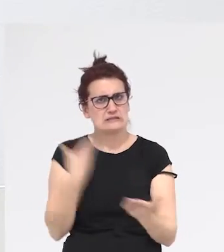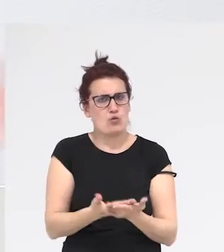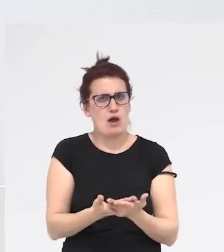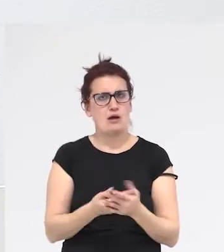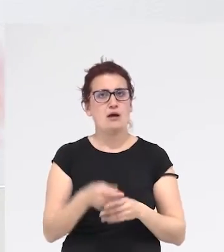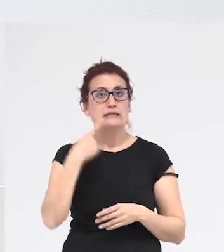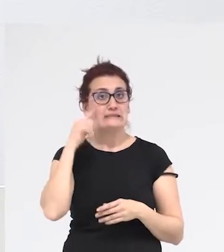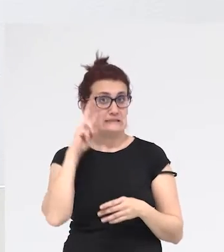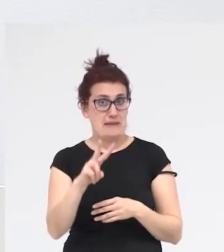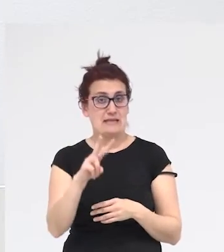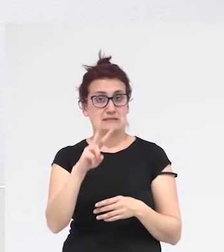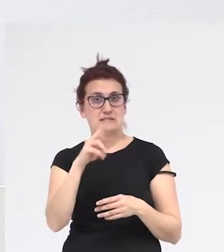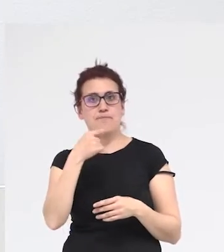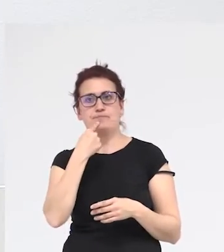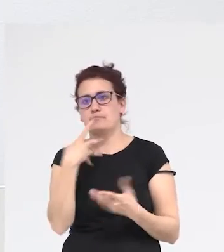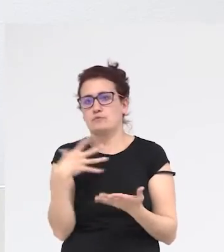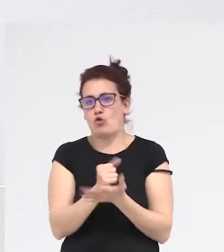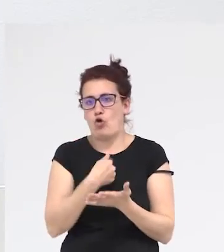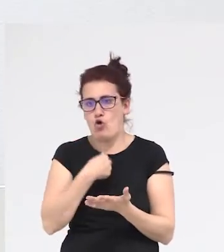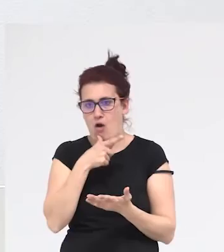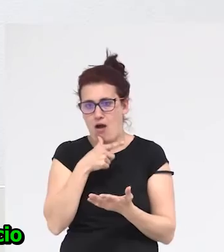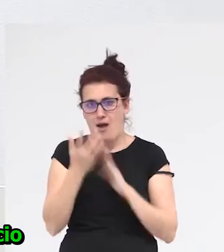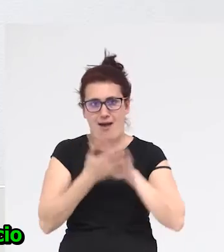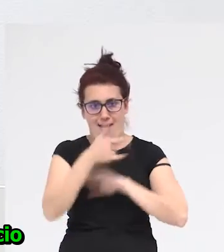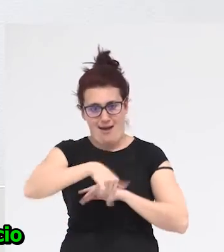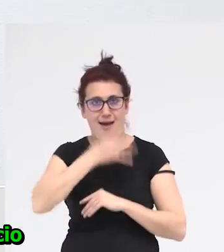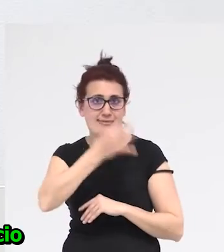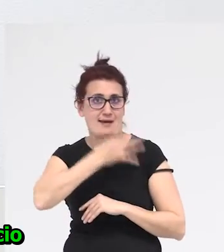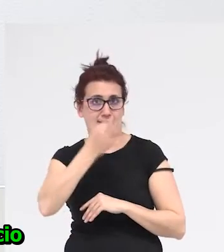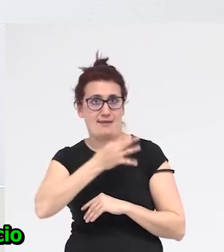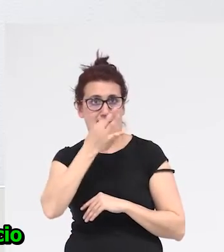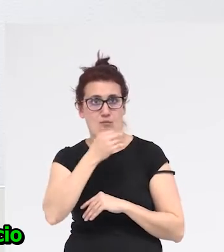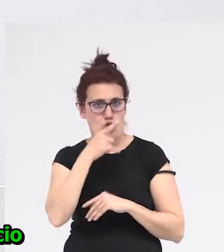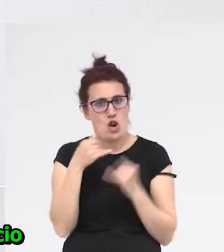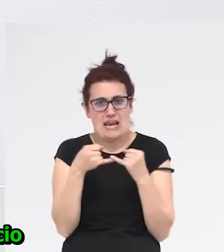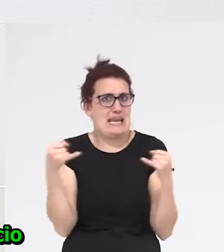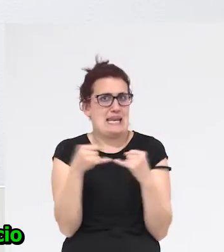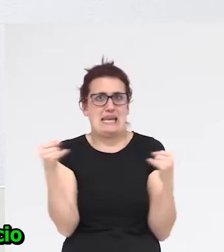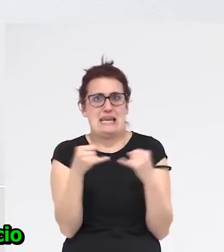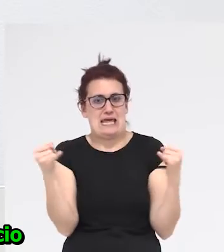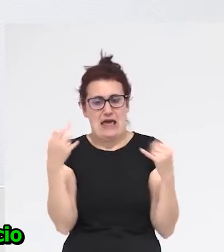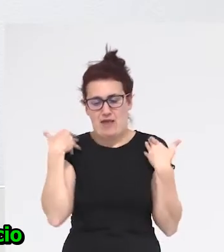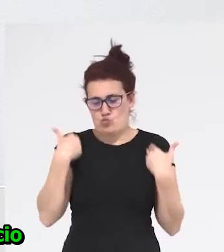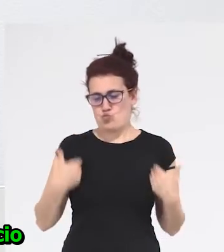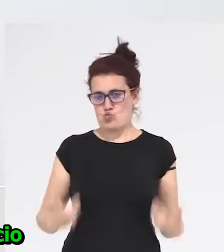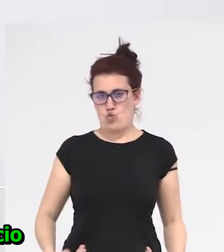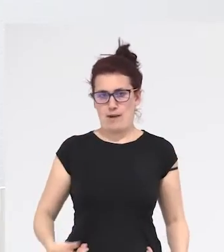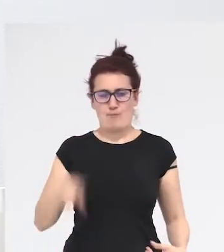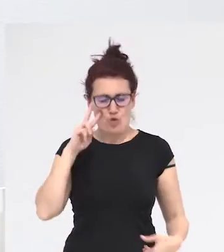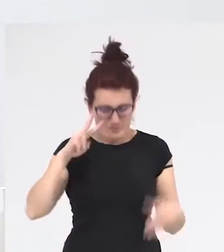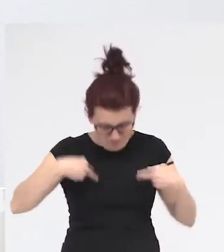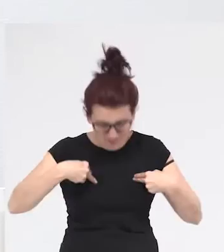lo que he hablado esta tarde, bueno, va en esta línea de pensar el cuerpo como un